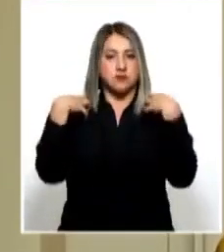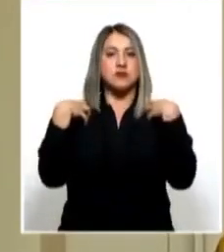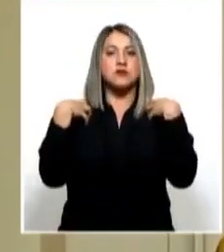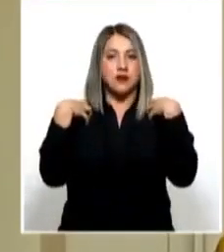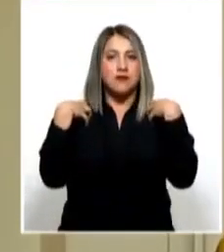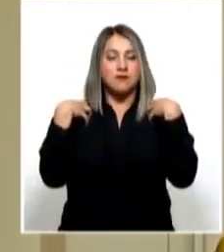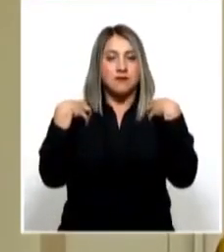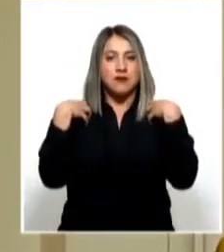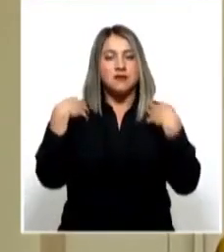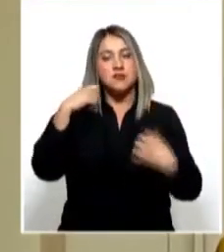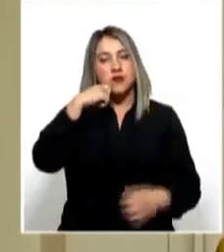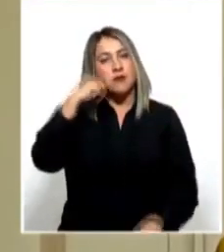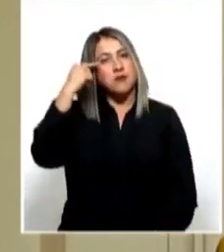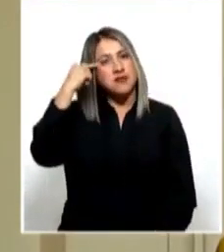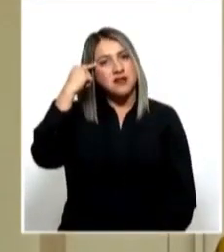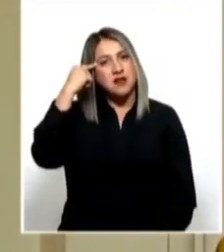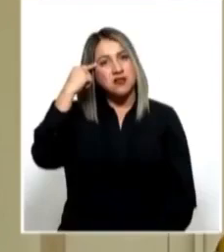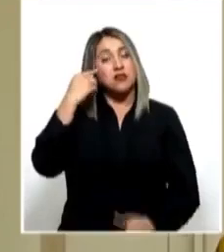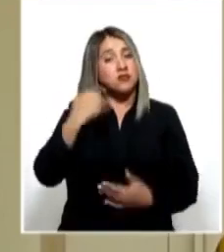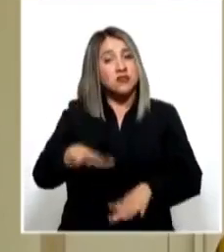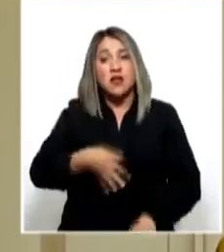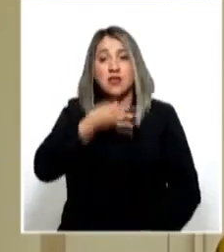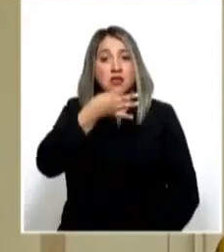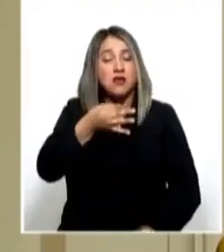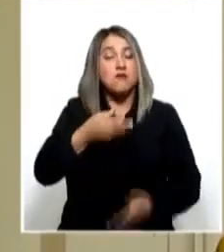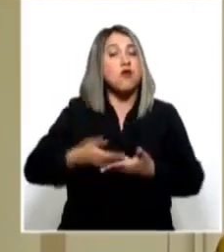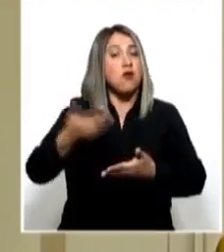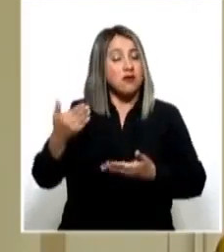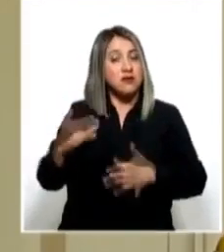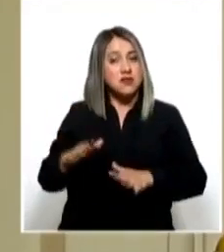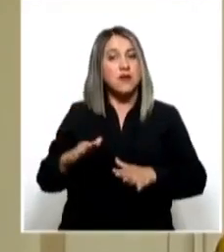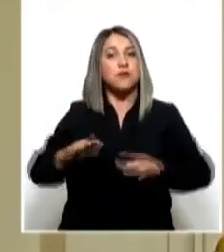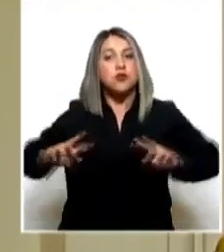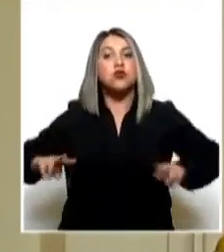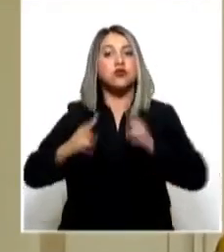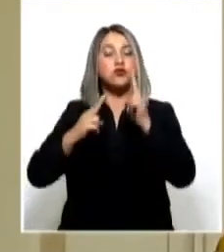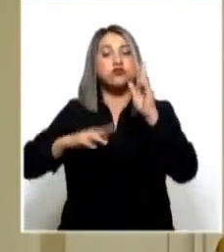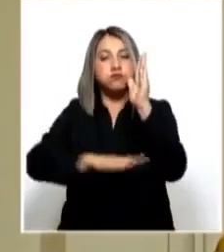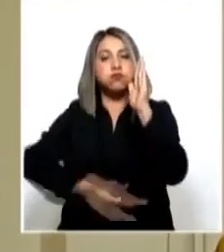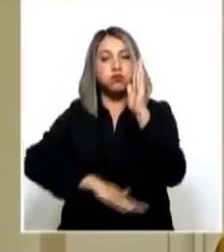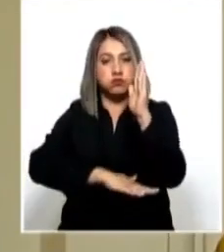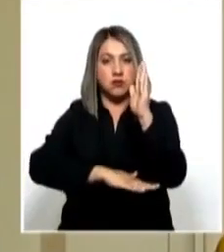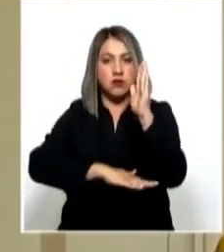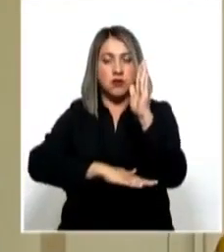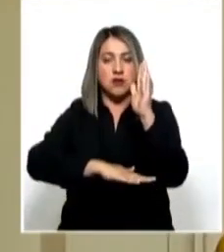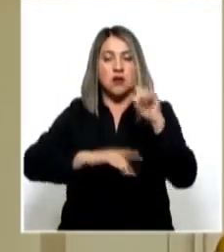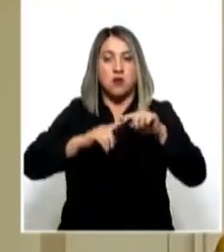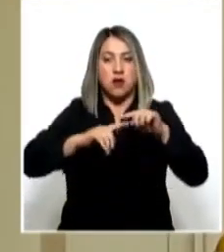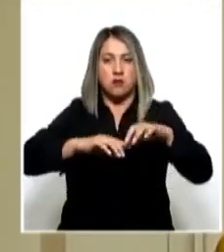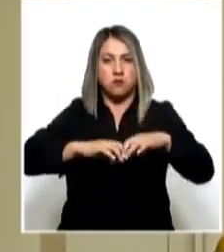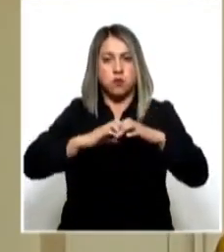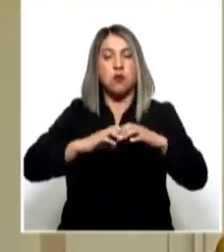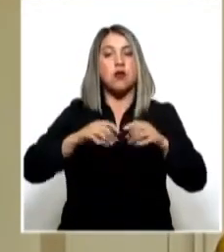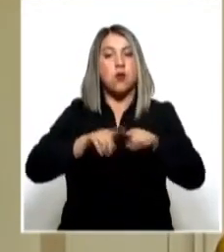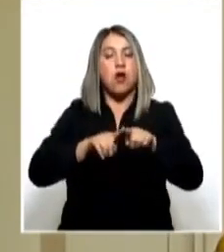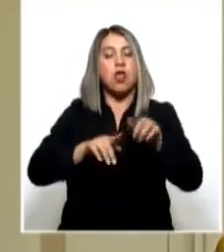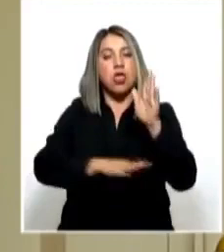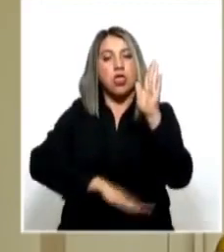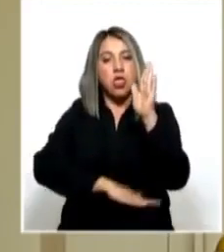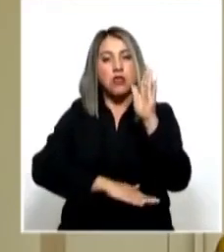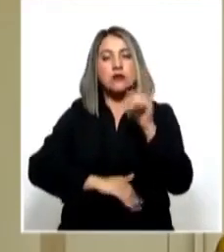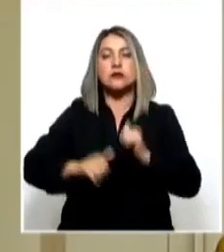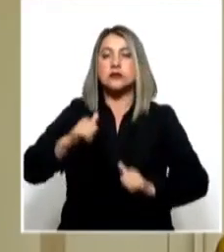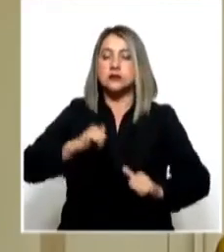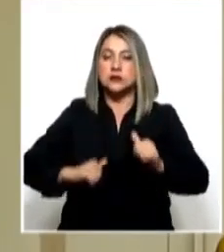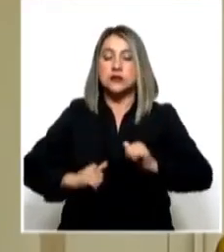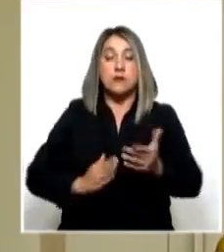pensando de que, como hemos dicho antes, estamos construyendo sobre hombros de gigantes, que la historia no